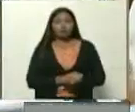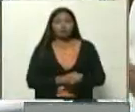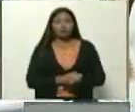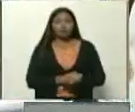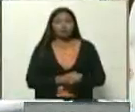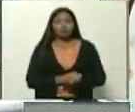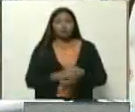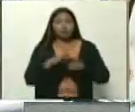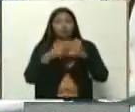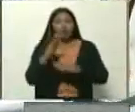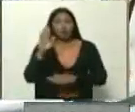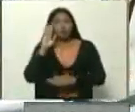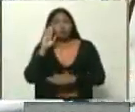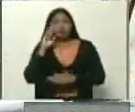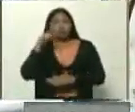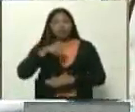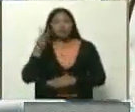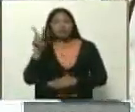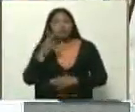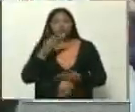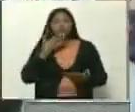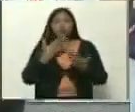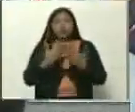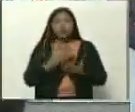irreductible y compromiso desde Venezuela. Muchas gracias.